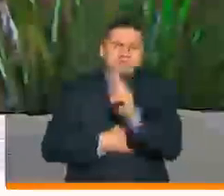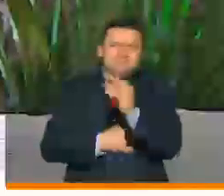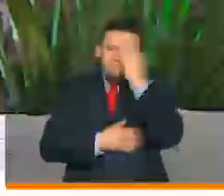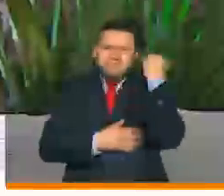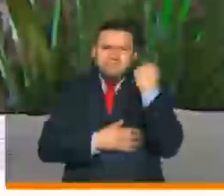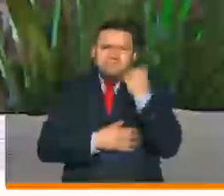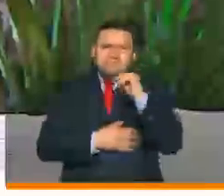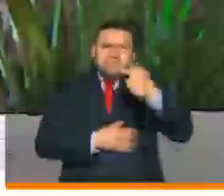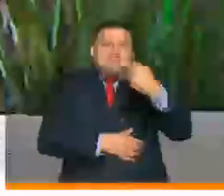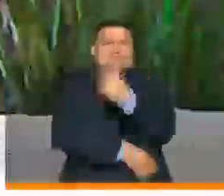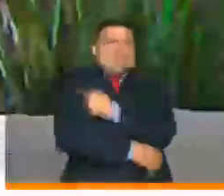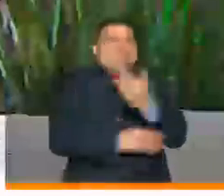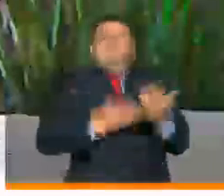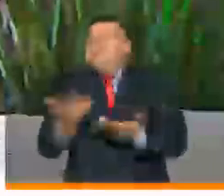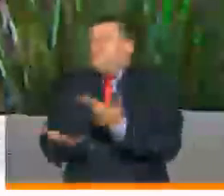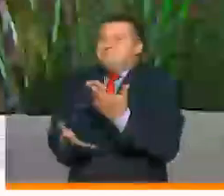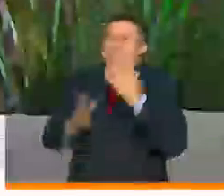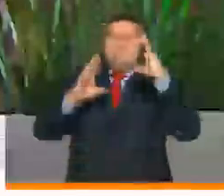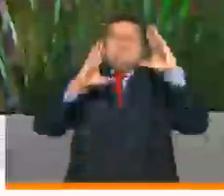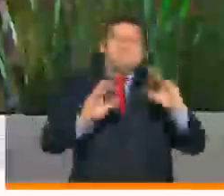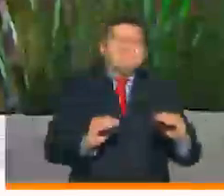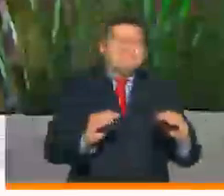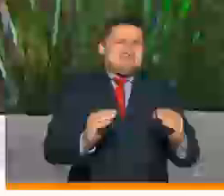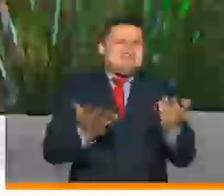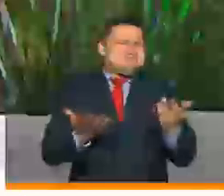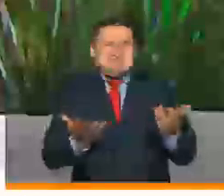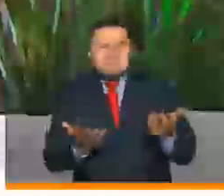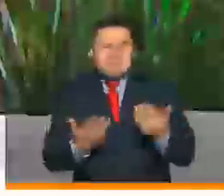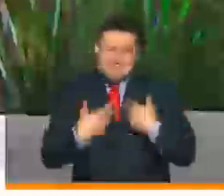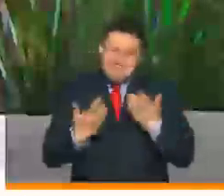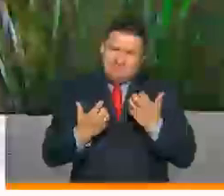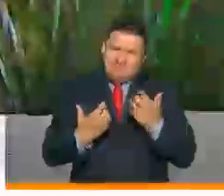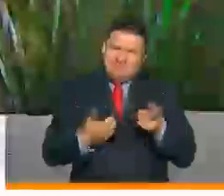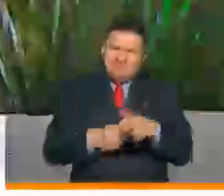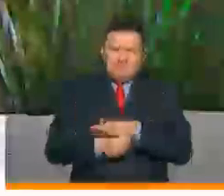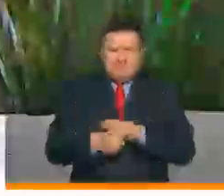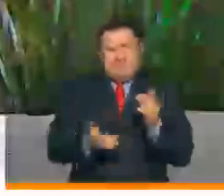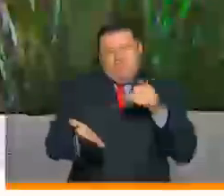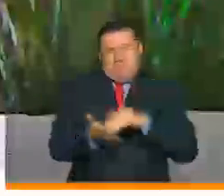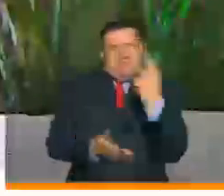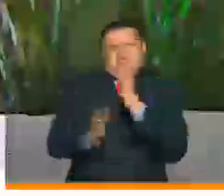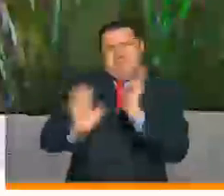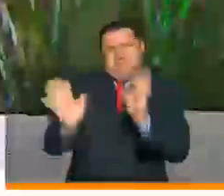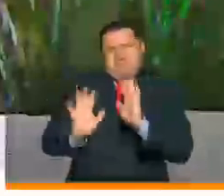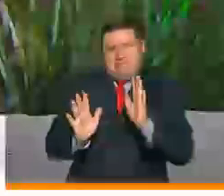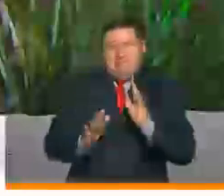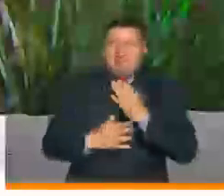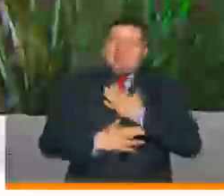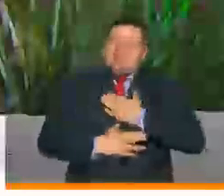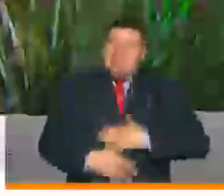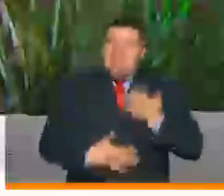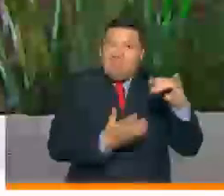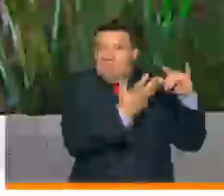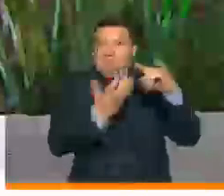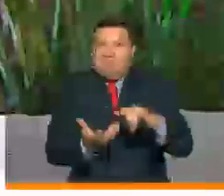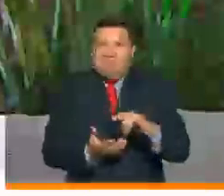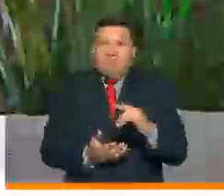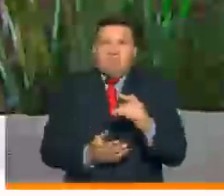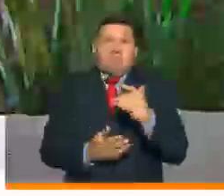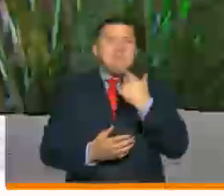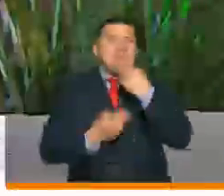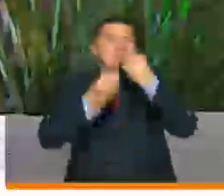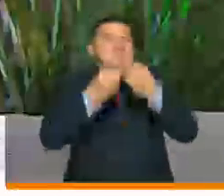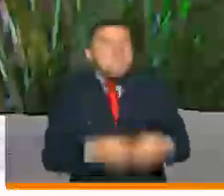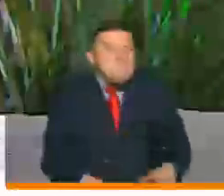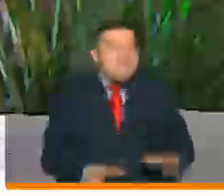en segundas dosis, que obviamente quisiéramos que ese tipo de situaciones no se nos presentaran. Afortunadamente no hay ninguna pérdida